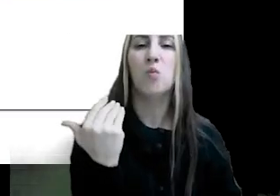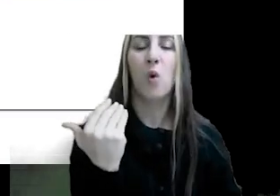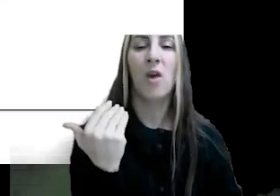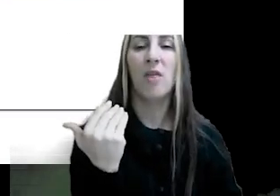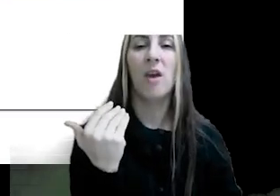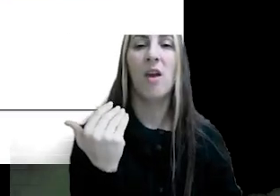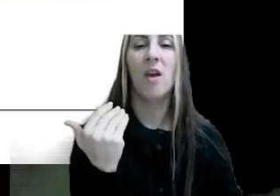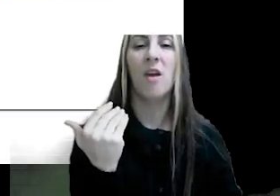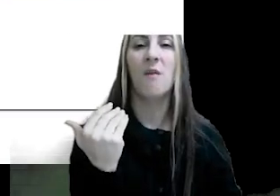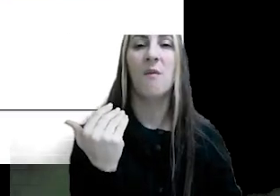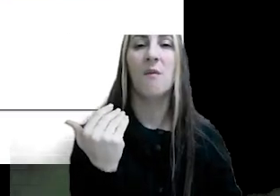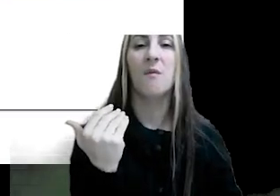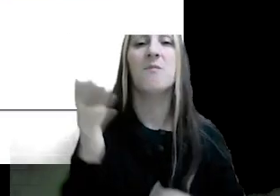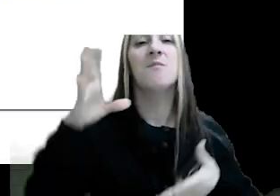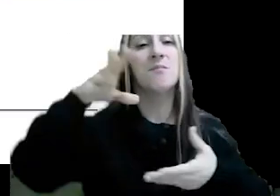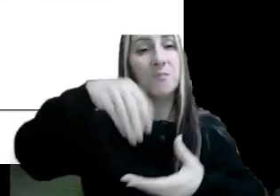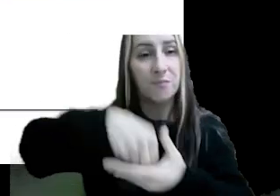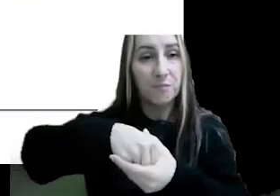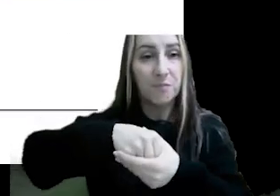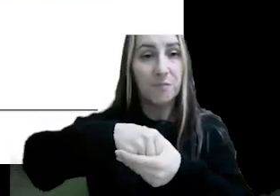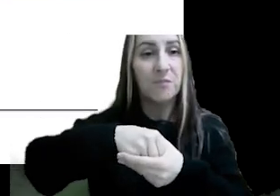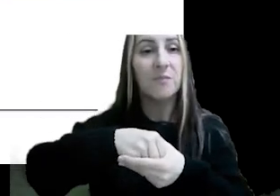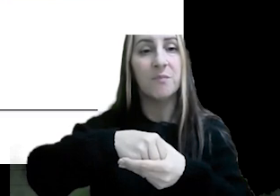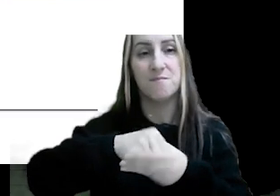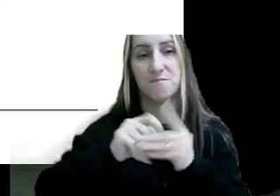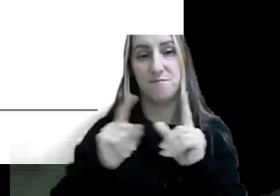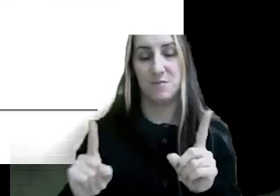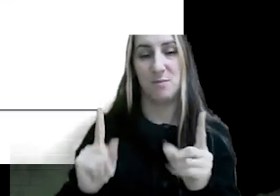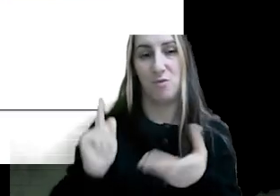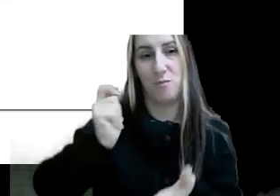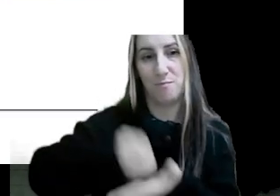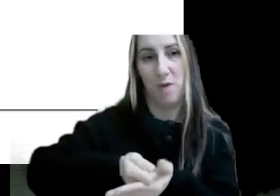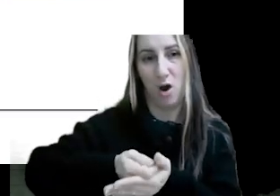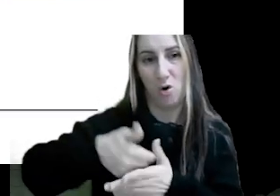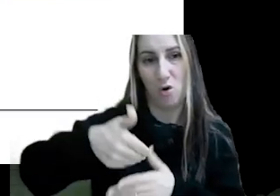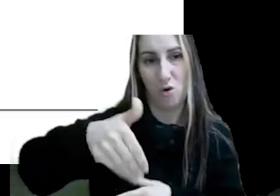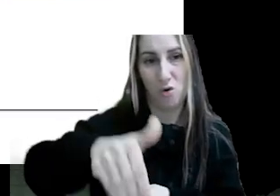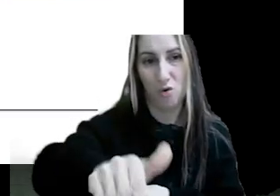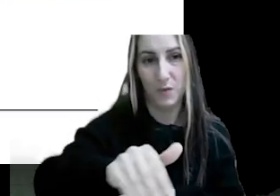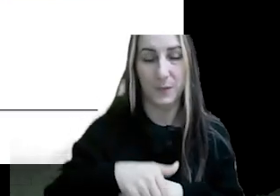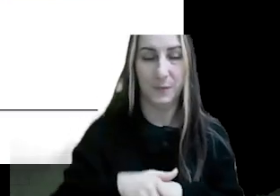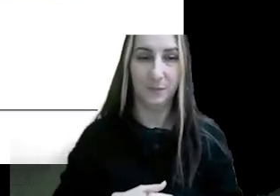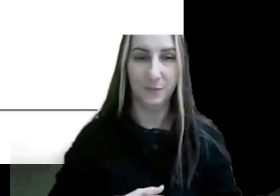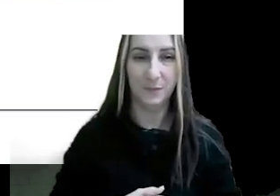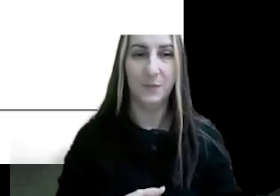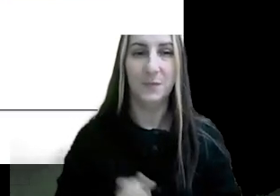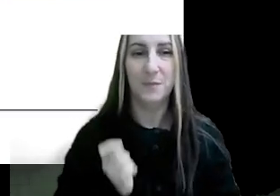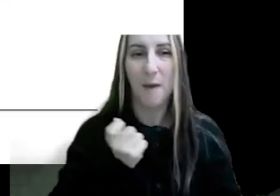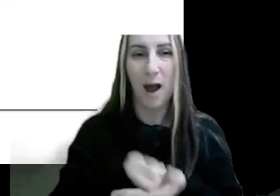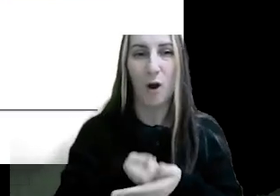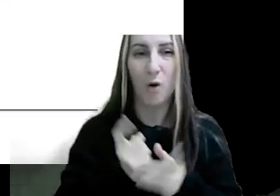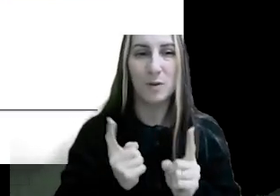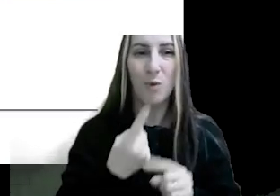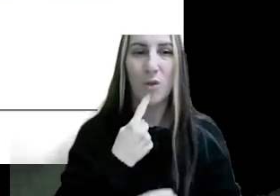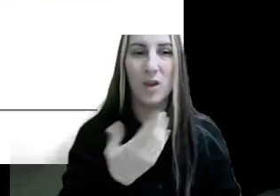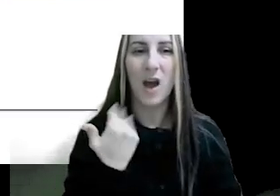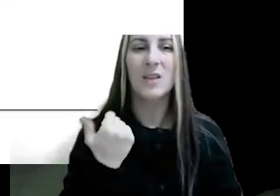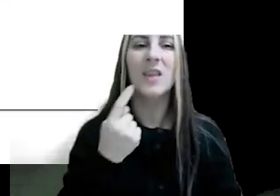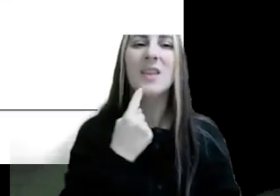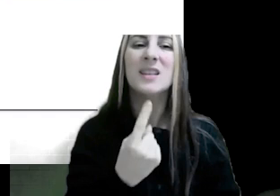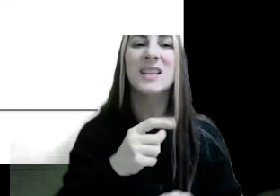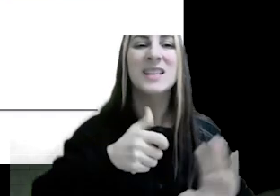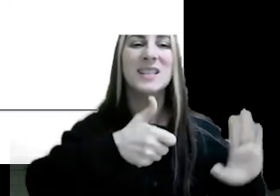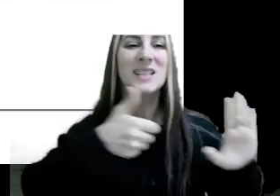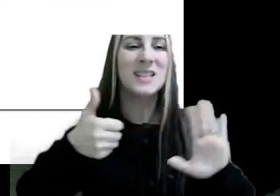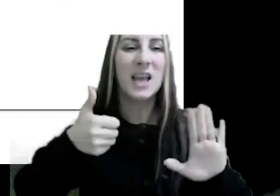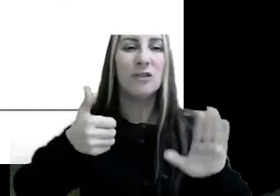Tendrán que estar incluidas en este pago a cuenta, este pago de, como les dije, se denomina sexto